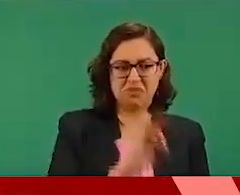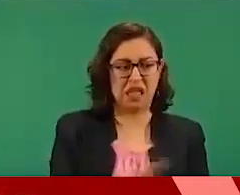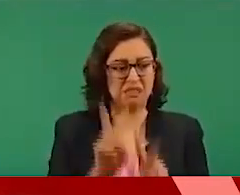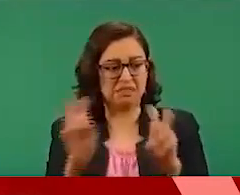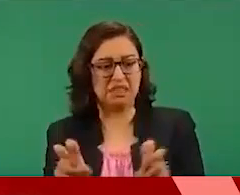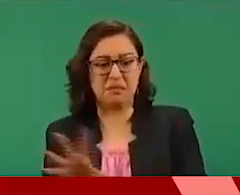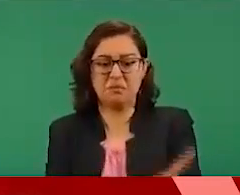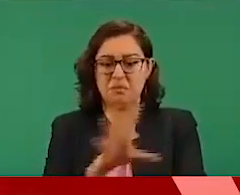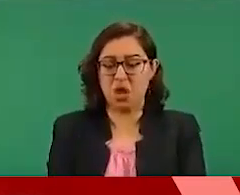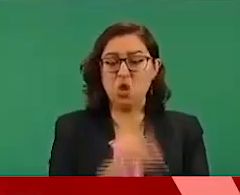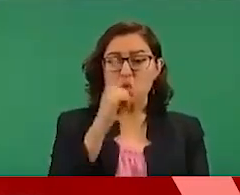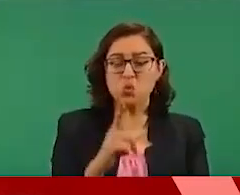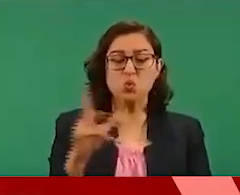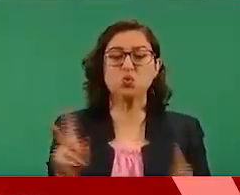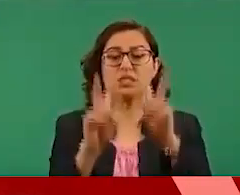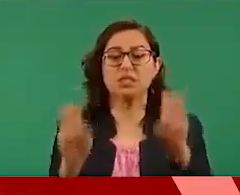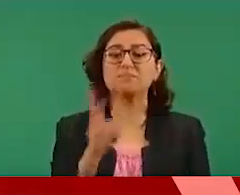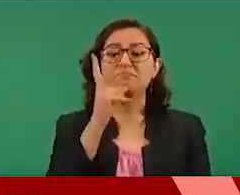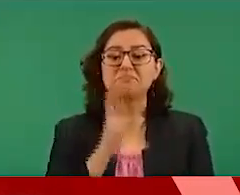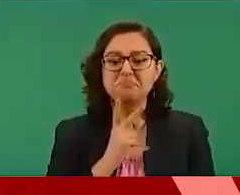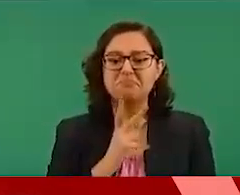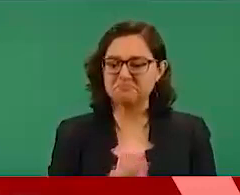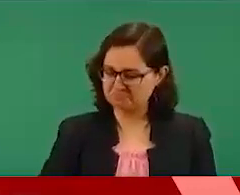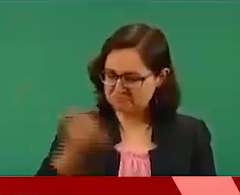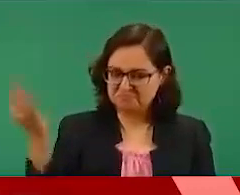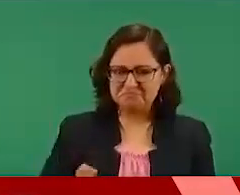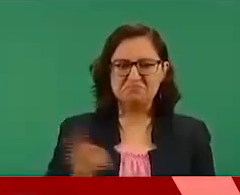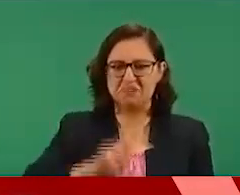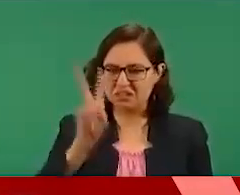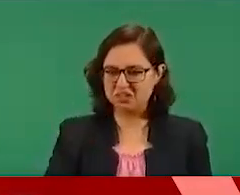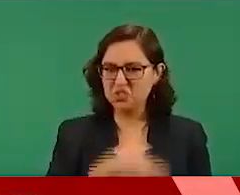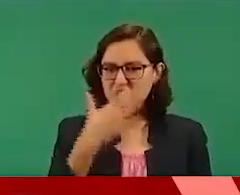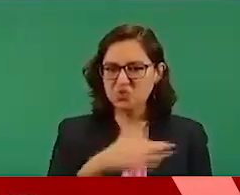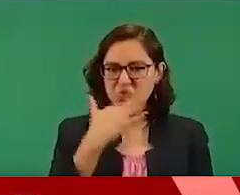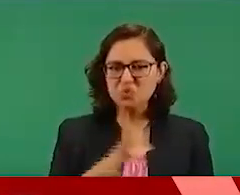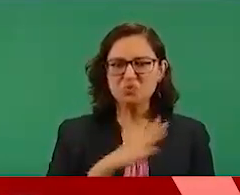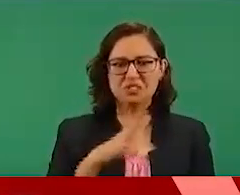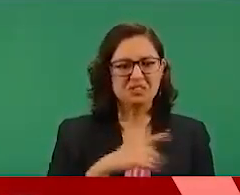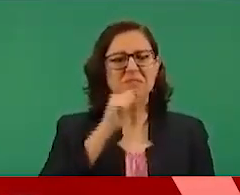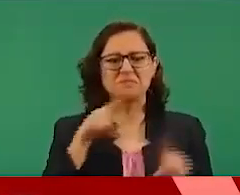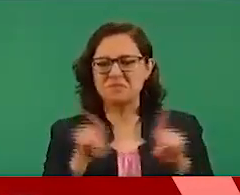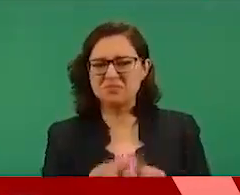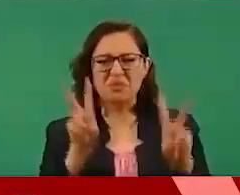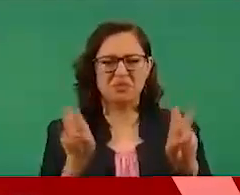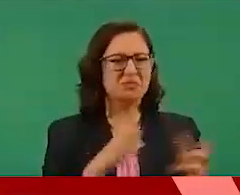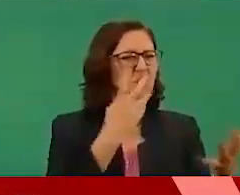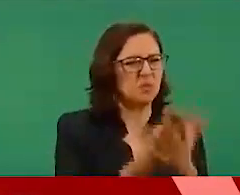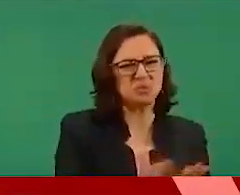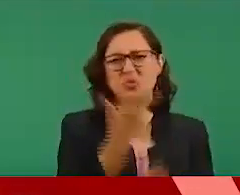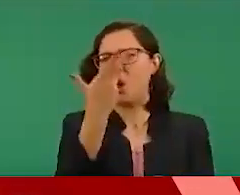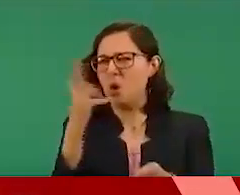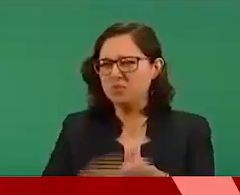eléctrica y de la industria petrolera, pues no tengo duda. Pero no solo eso, en los reclusorios, en la construcción